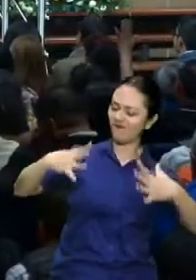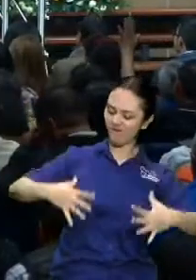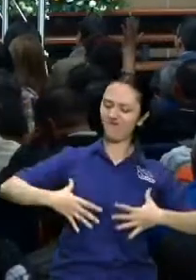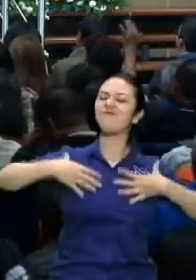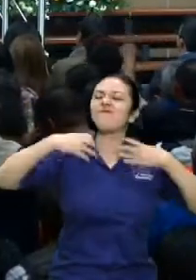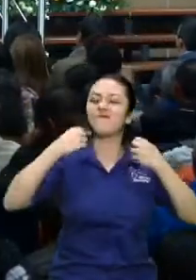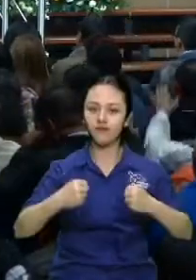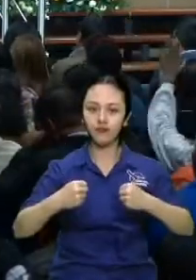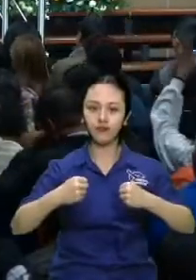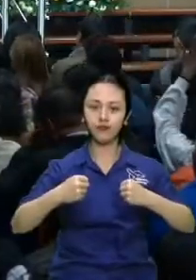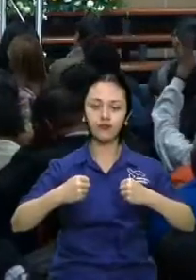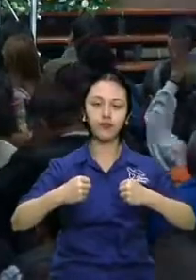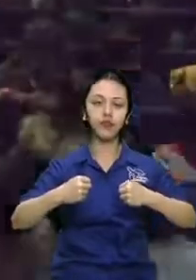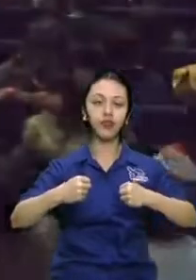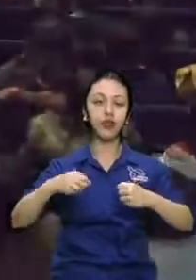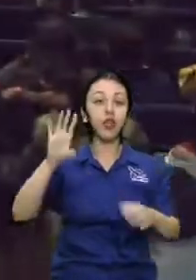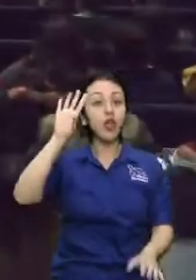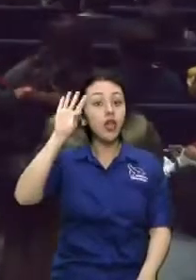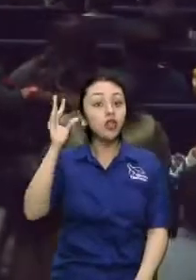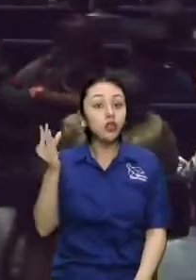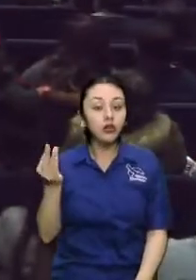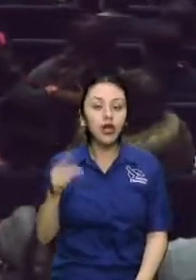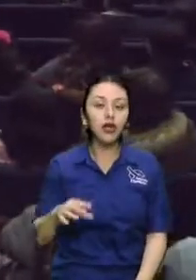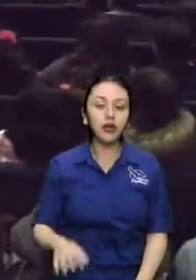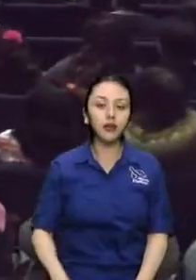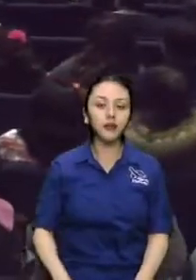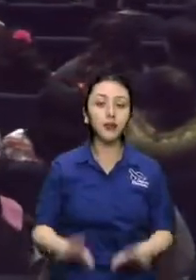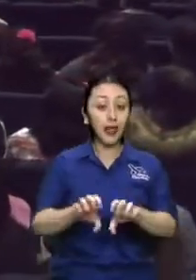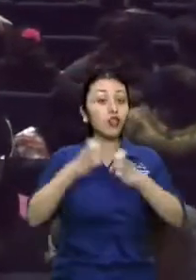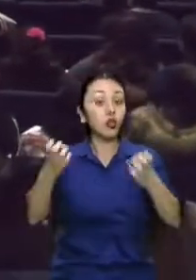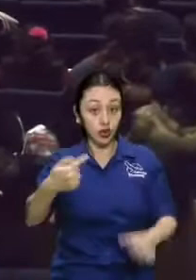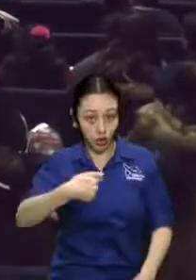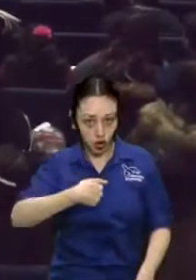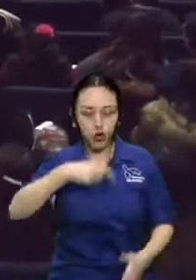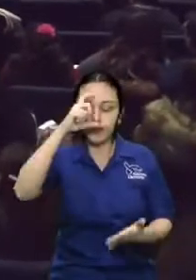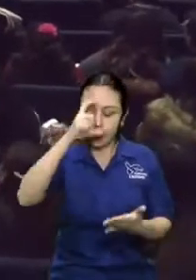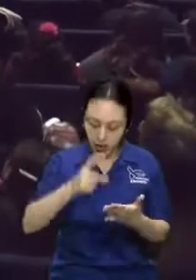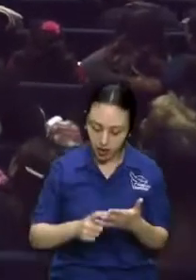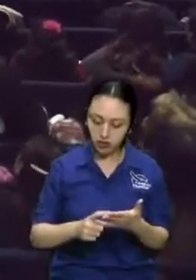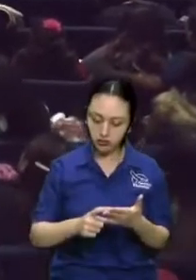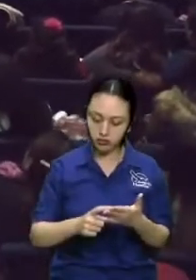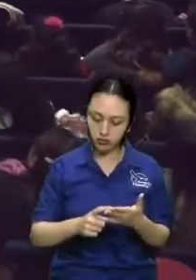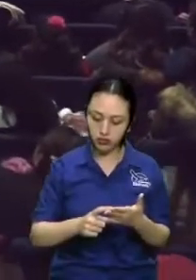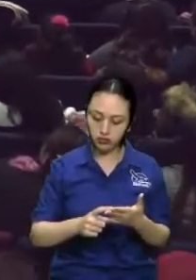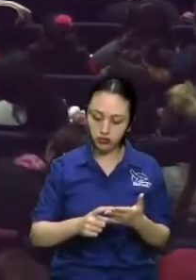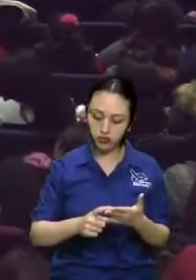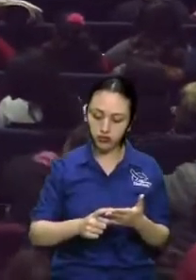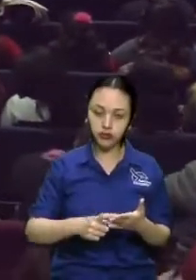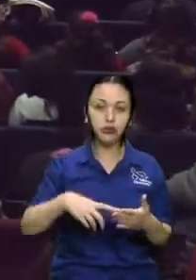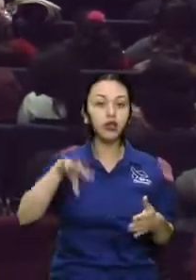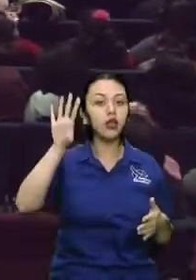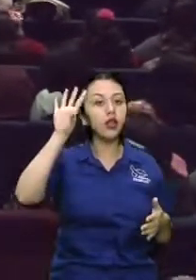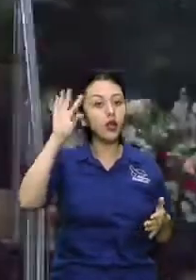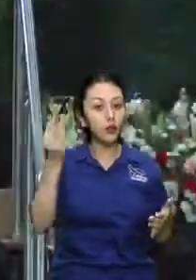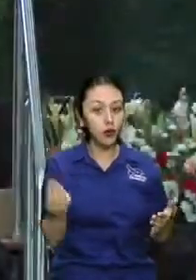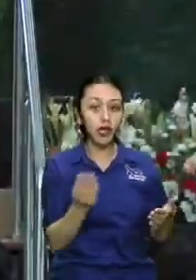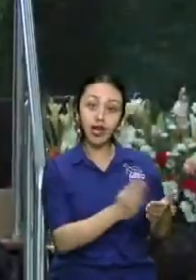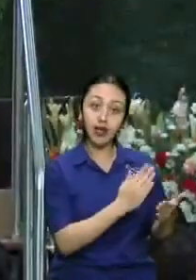absoluto. Entonces yo tengo que creer, o la Biblia no está diciendo la verdad, o yo no la estoy captando